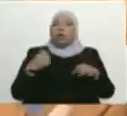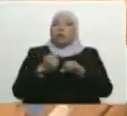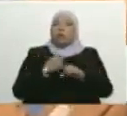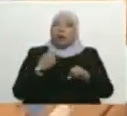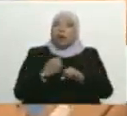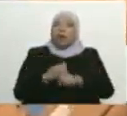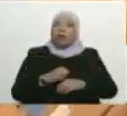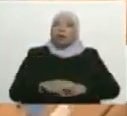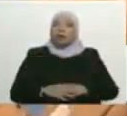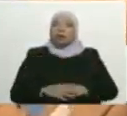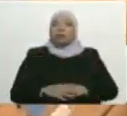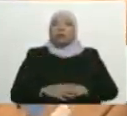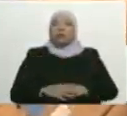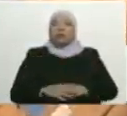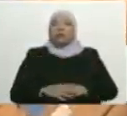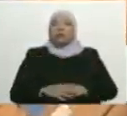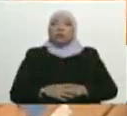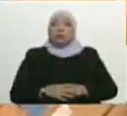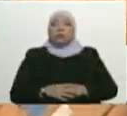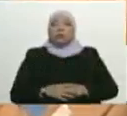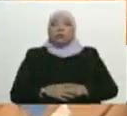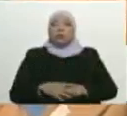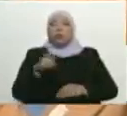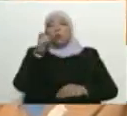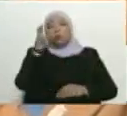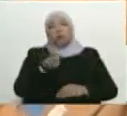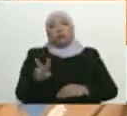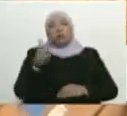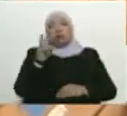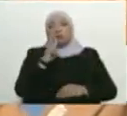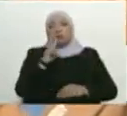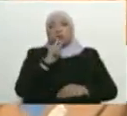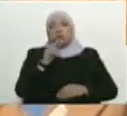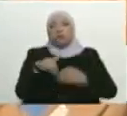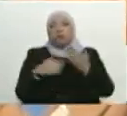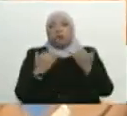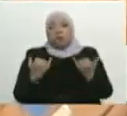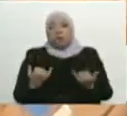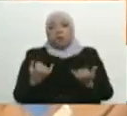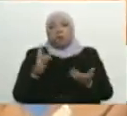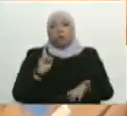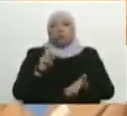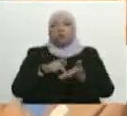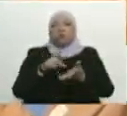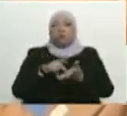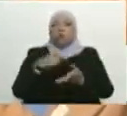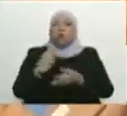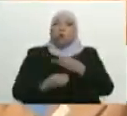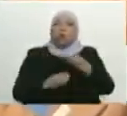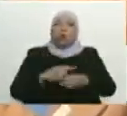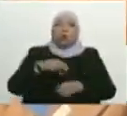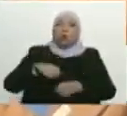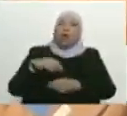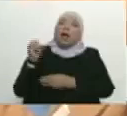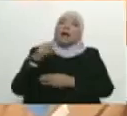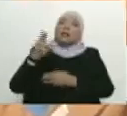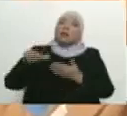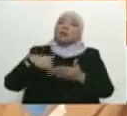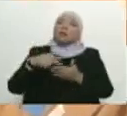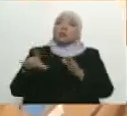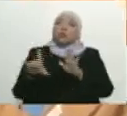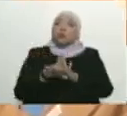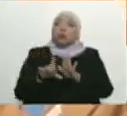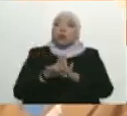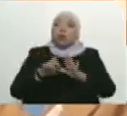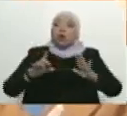República, serán sancionados de acuerdo a esta ley, patrimonial y penalmente, ¿no? Y bueno, es parte de lo que venimos haciendo desde la Asamblea Nacional. Esta es una ley que ha